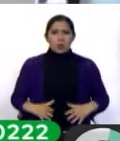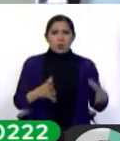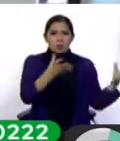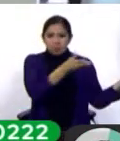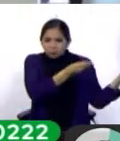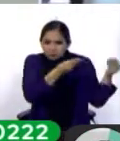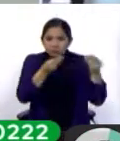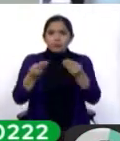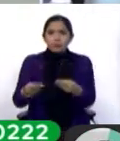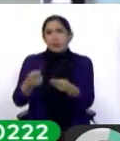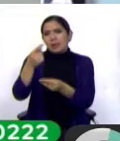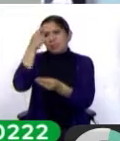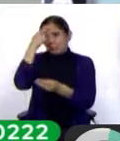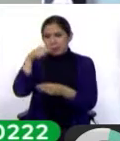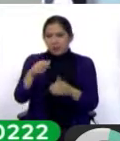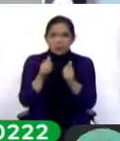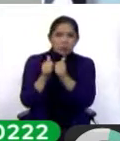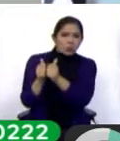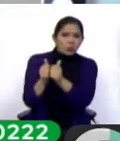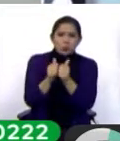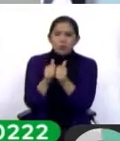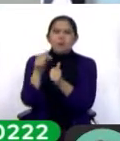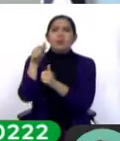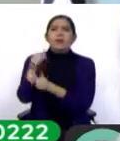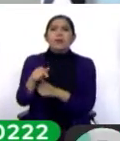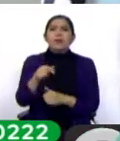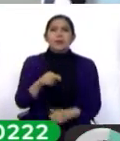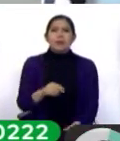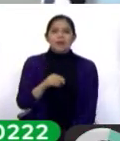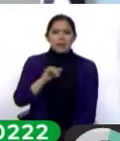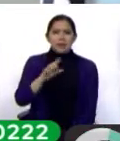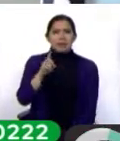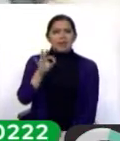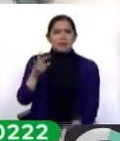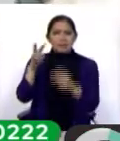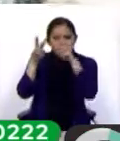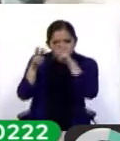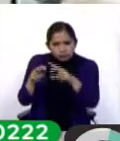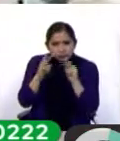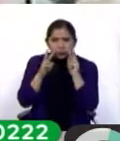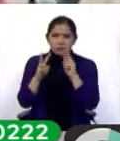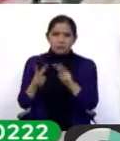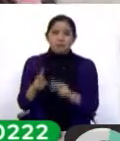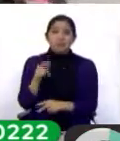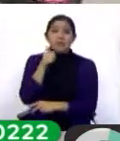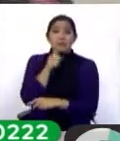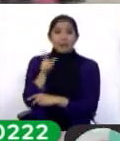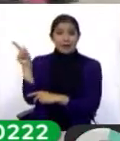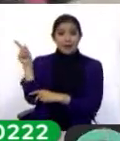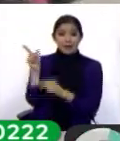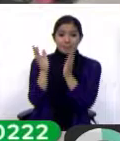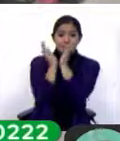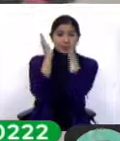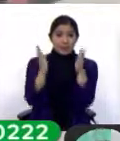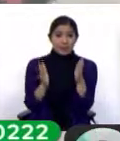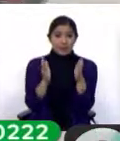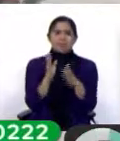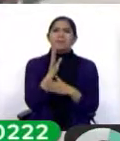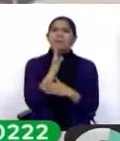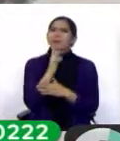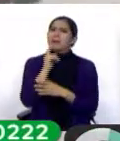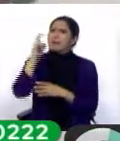también ir a hacer el acompañamiento al momento de la autopsia. La Defensora del Pueblo además manifestó que se